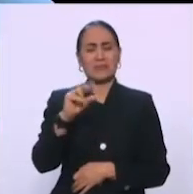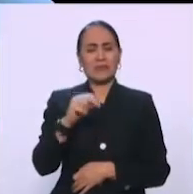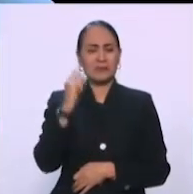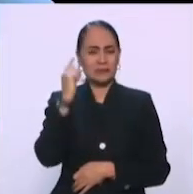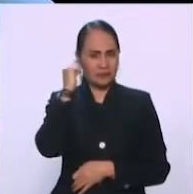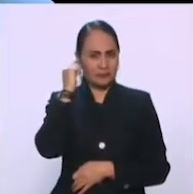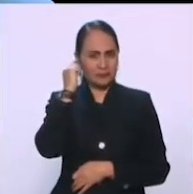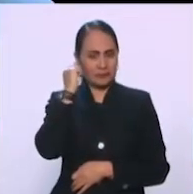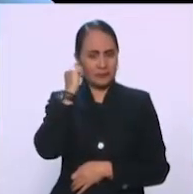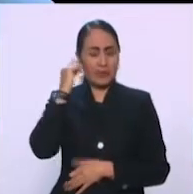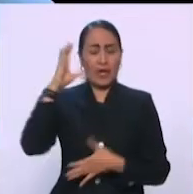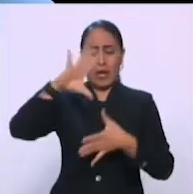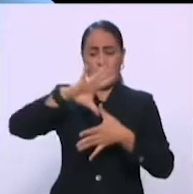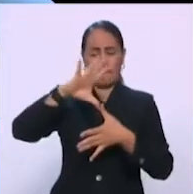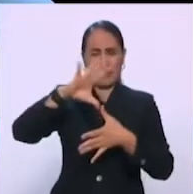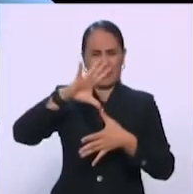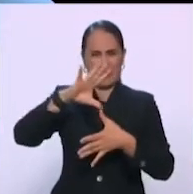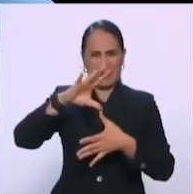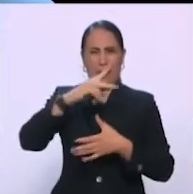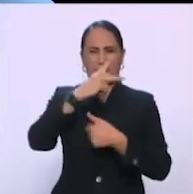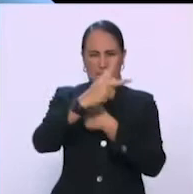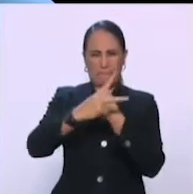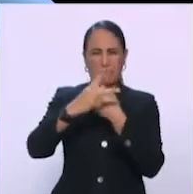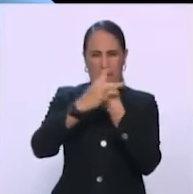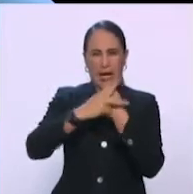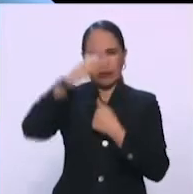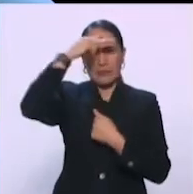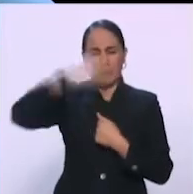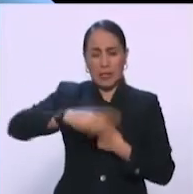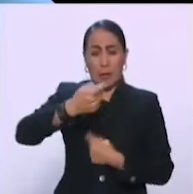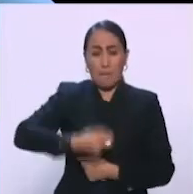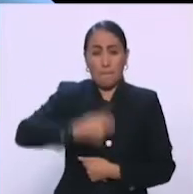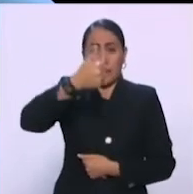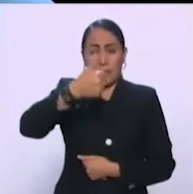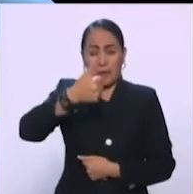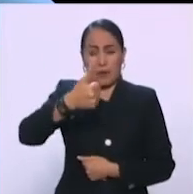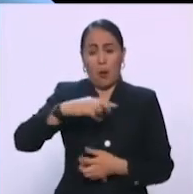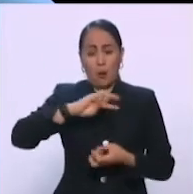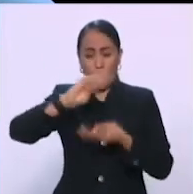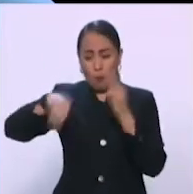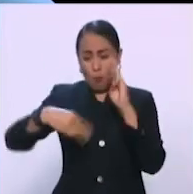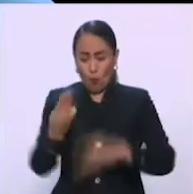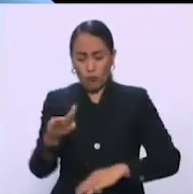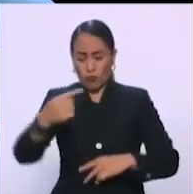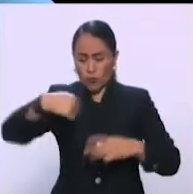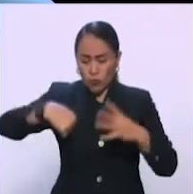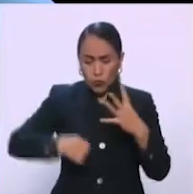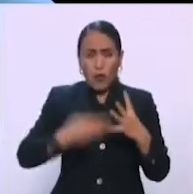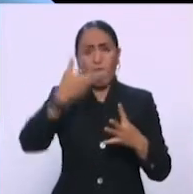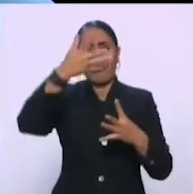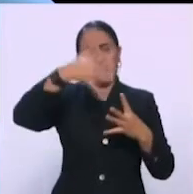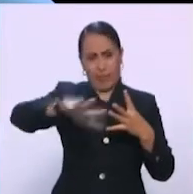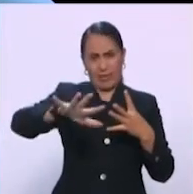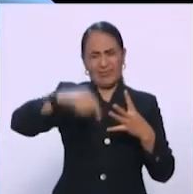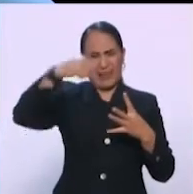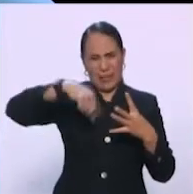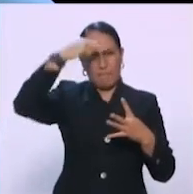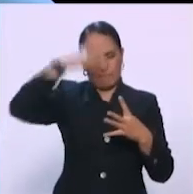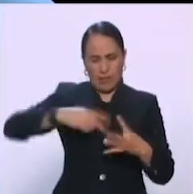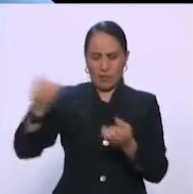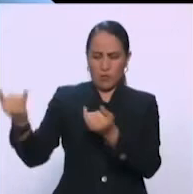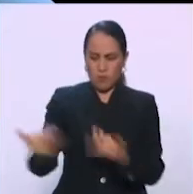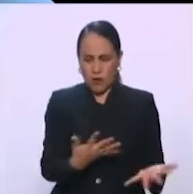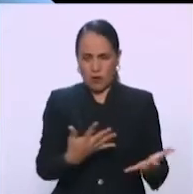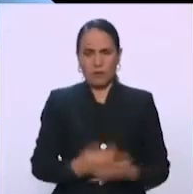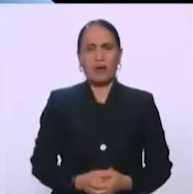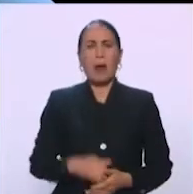país en América Latina en recibir la vacuna y de los primeros 10 en el mundo de recibirla. Y pareciera que es como si nos